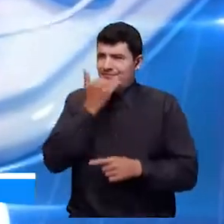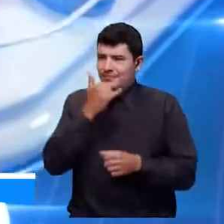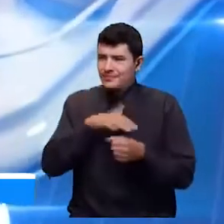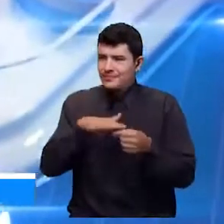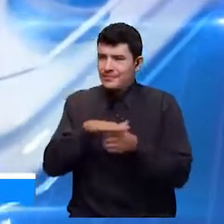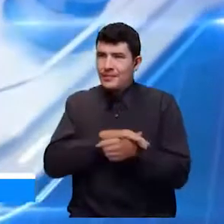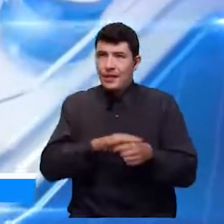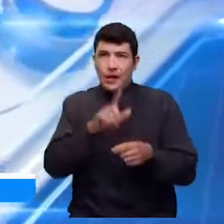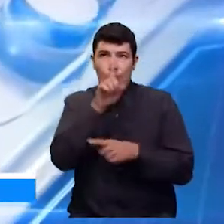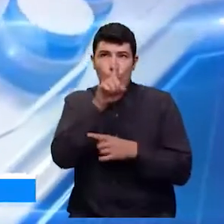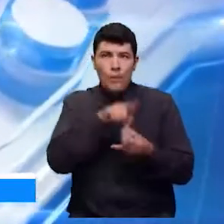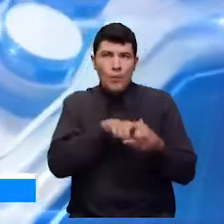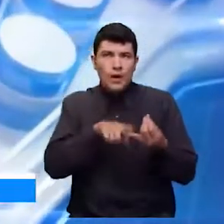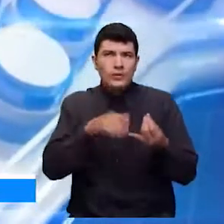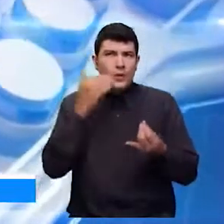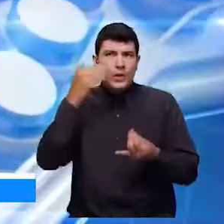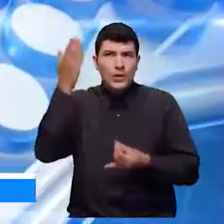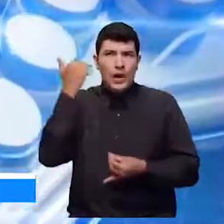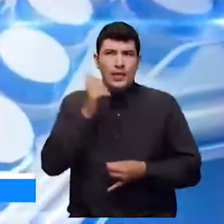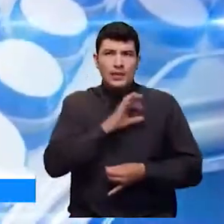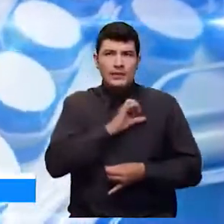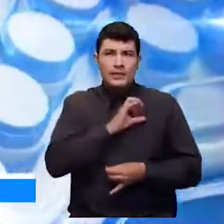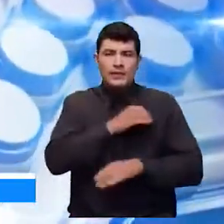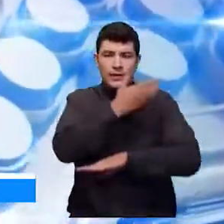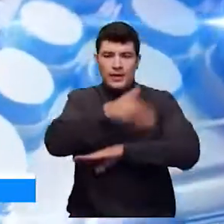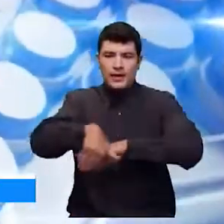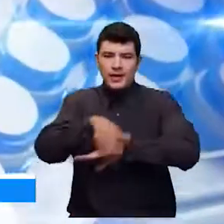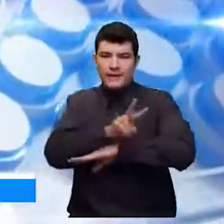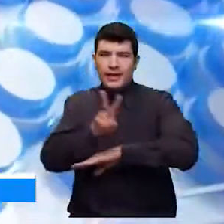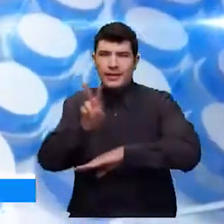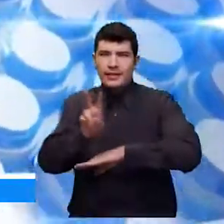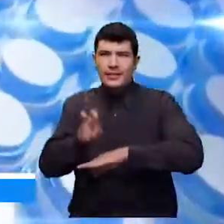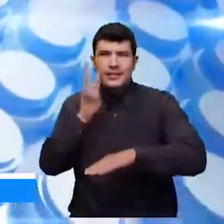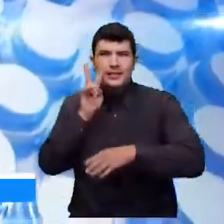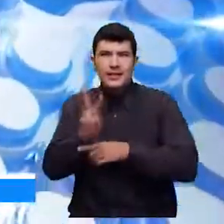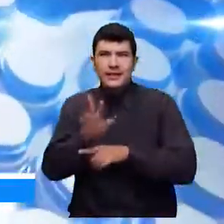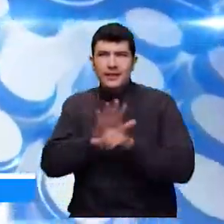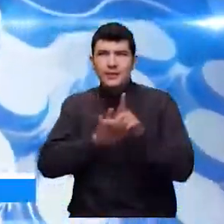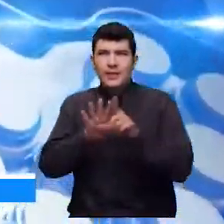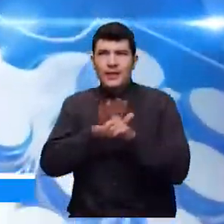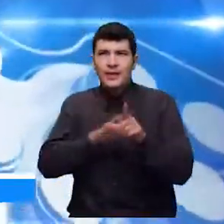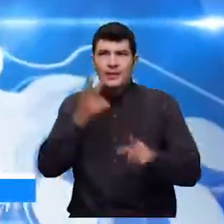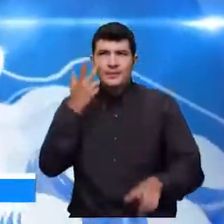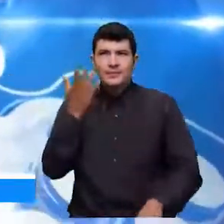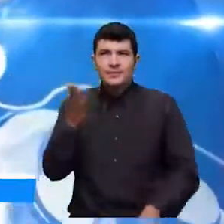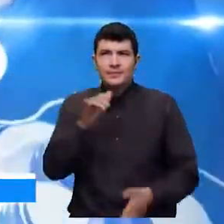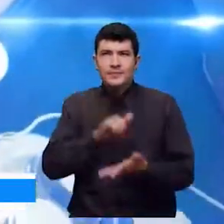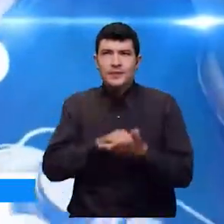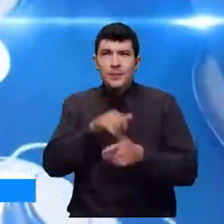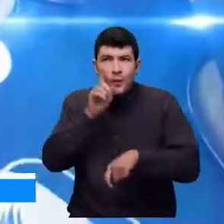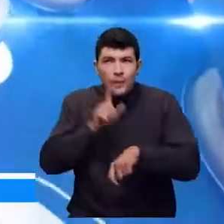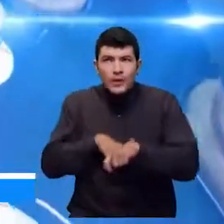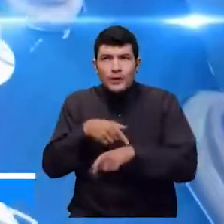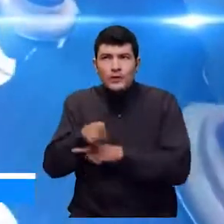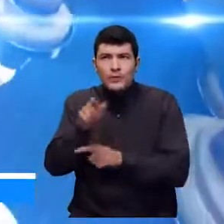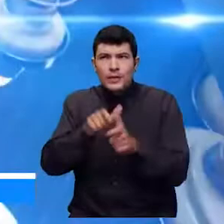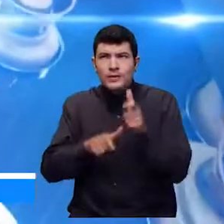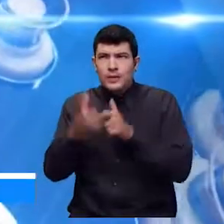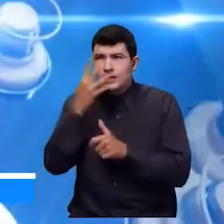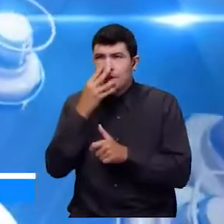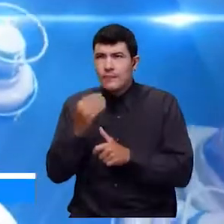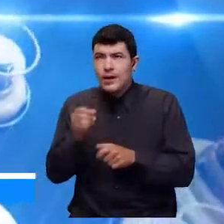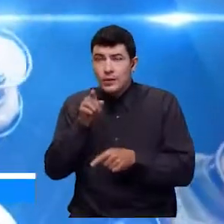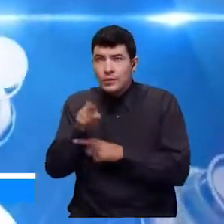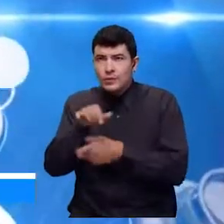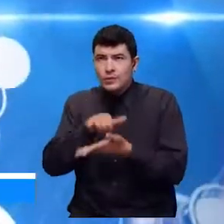Uno de los casos ocurrió el pasado sábado en la carrera 27 y quedó captado en un video aficionado, justo en el momento en que los delincuentes, en medio de